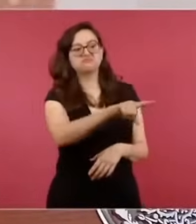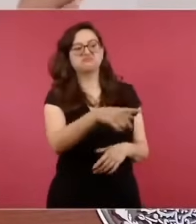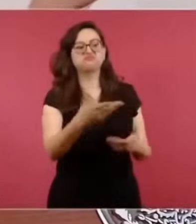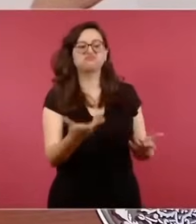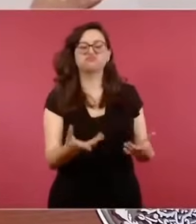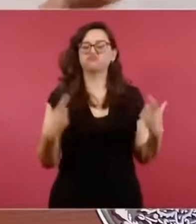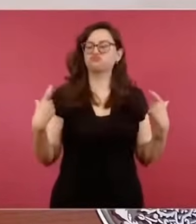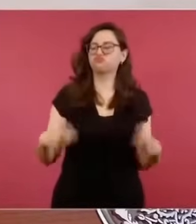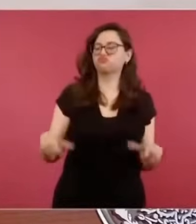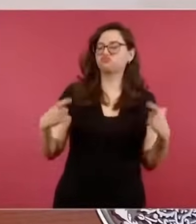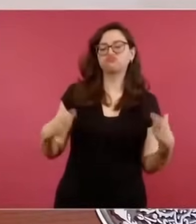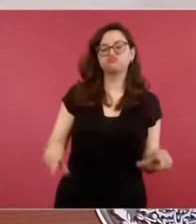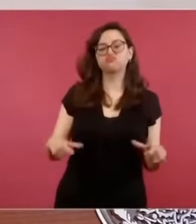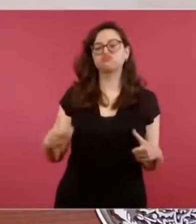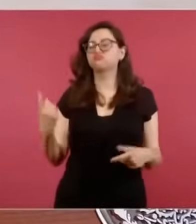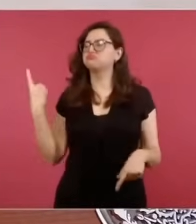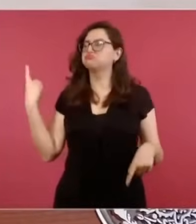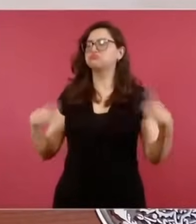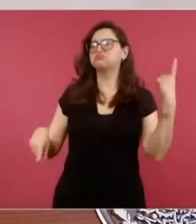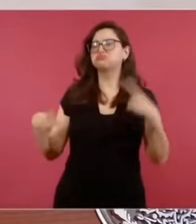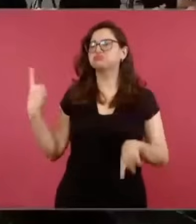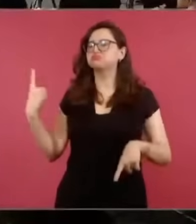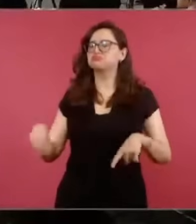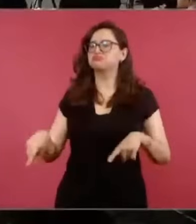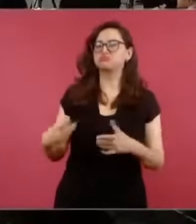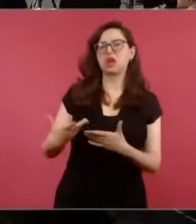impuestos y eran los que mandaban